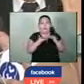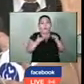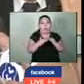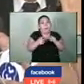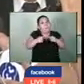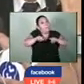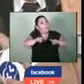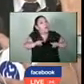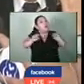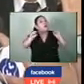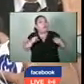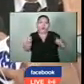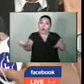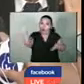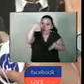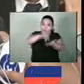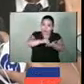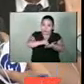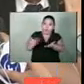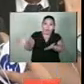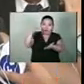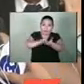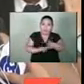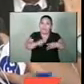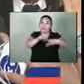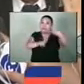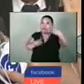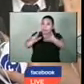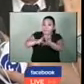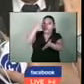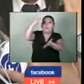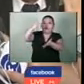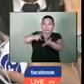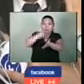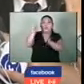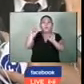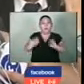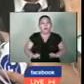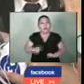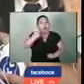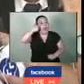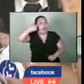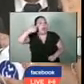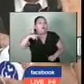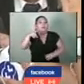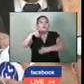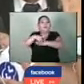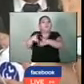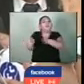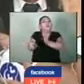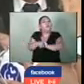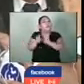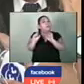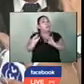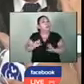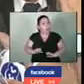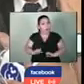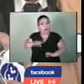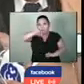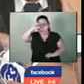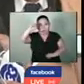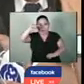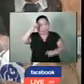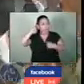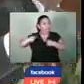la posibilidad de reelección por 3 periodos más. Es decir, que un diputado pudiera estar de diputado